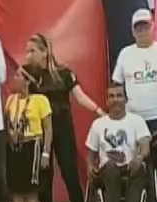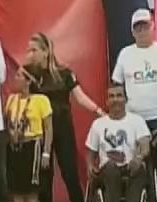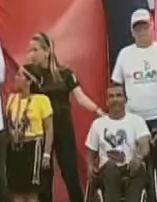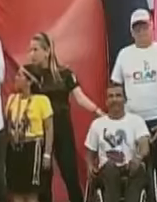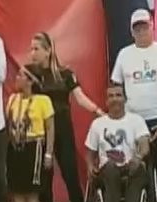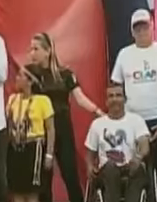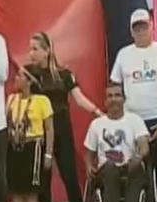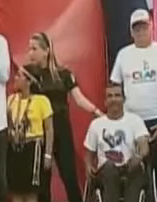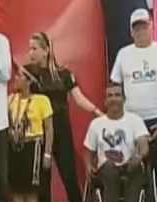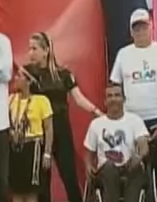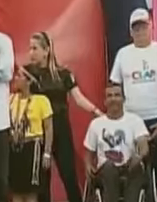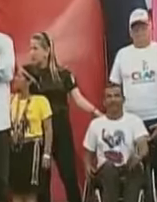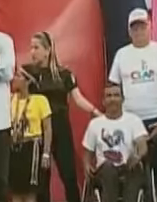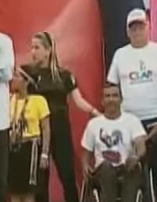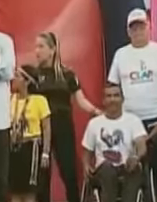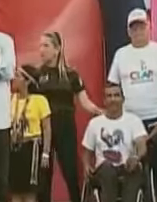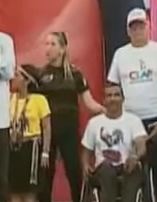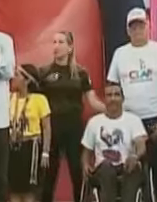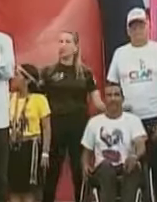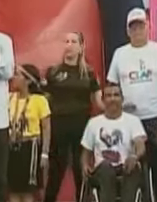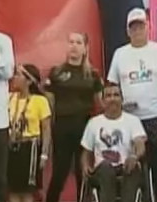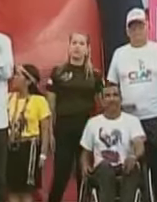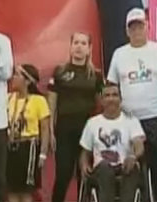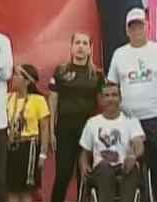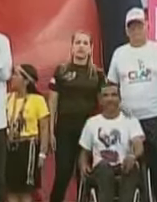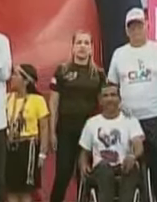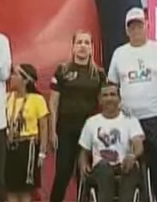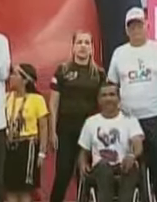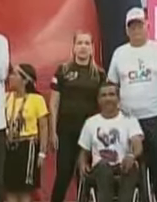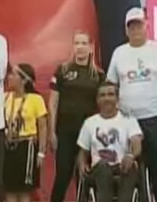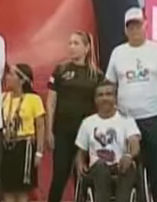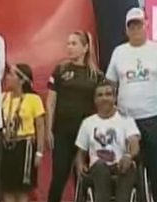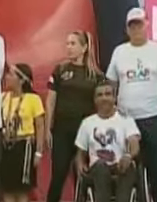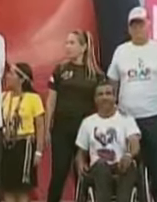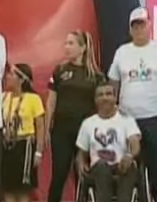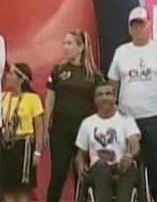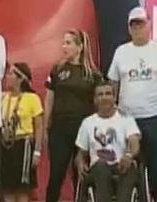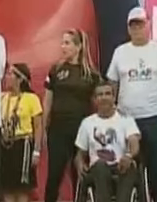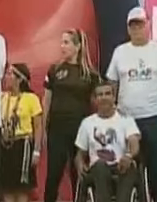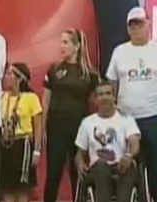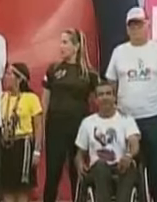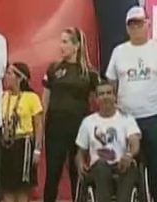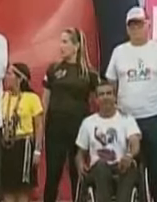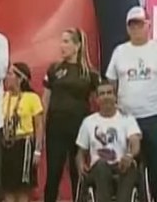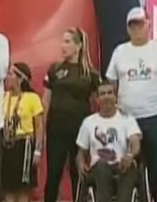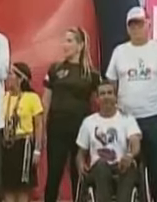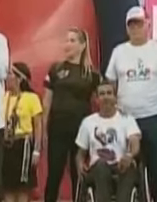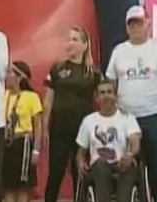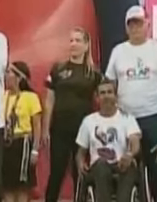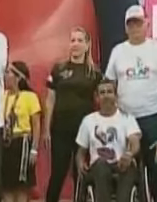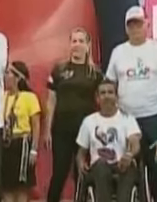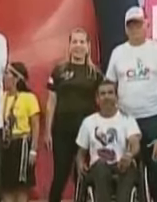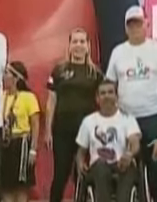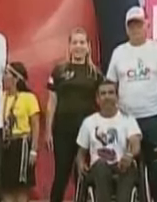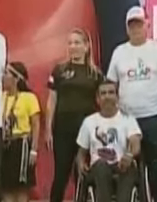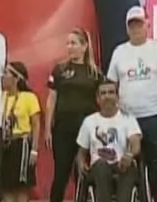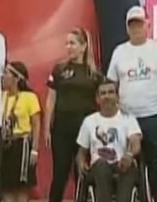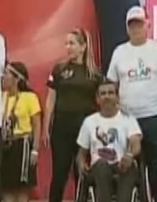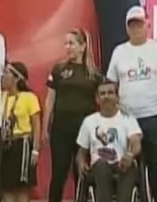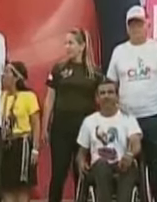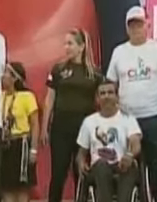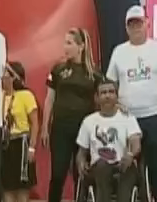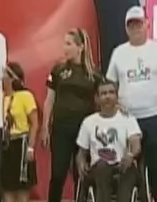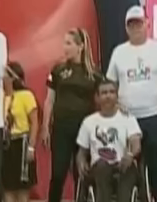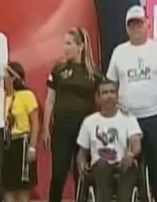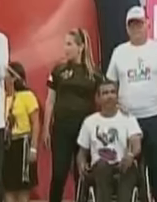ahora hay que unir a todo el pueblo de Barina. Aquí en Barina,